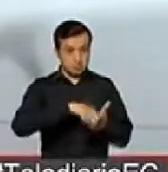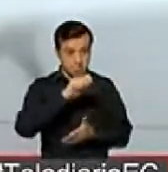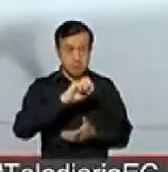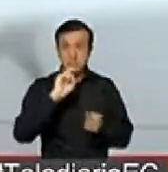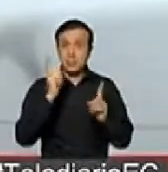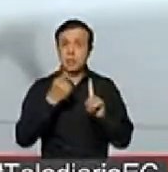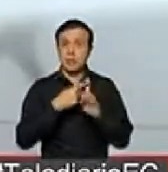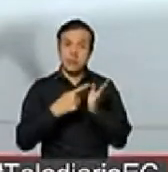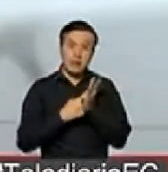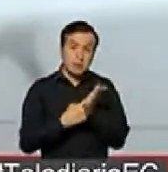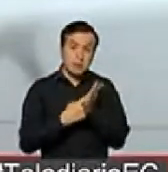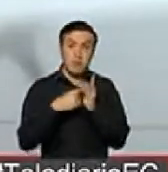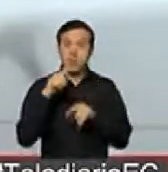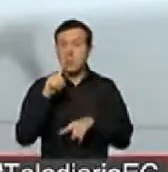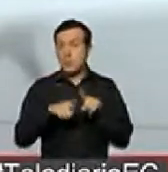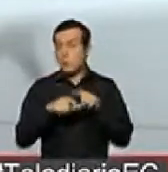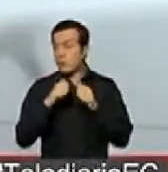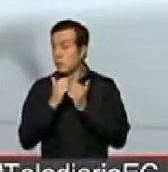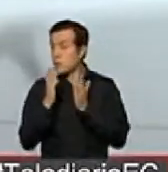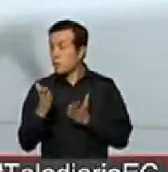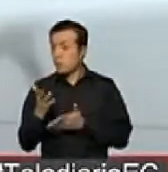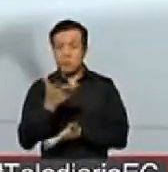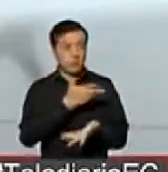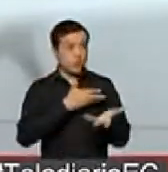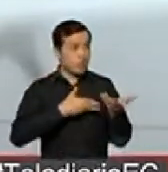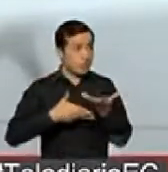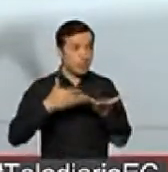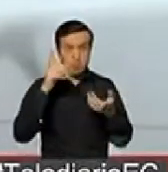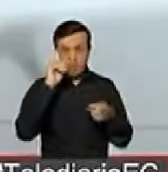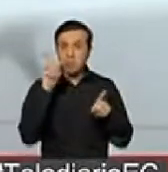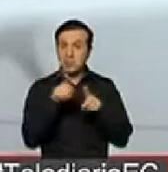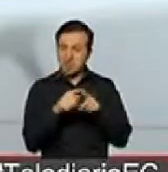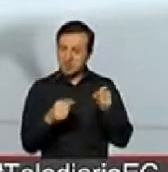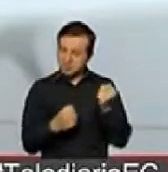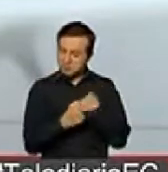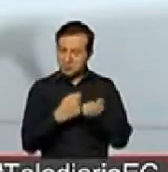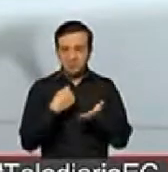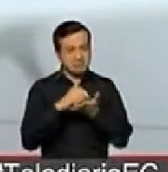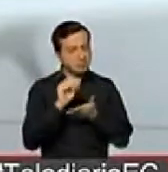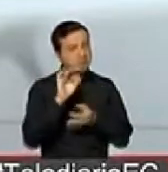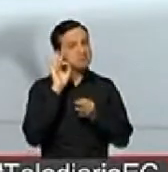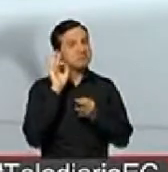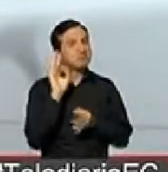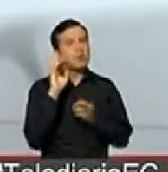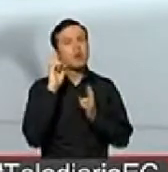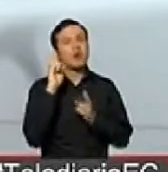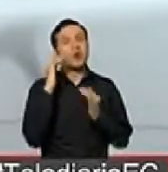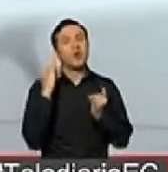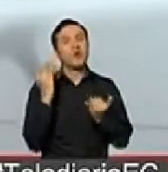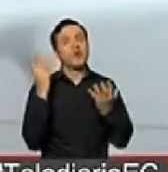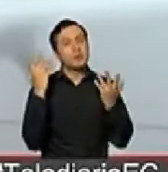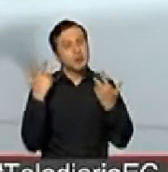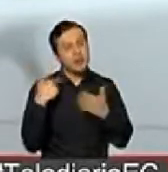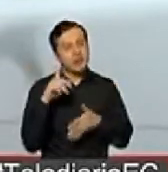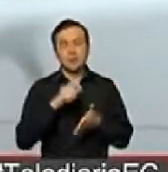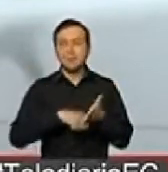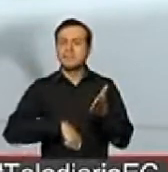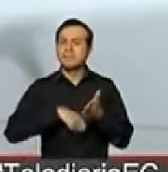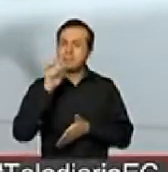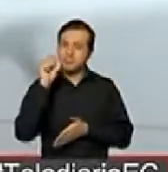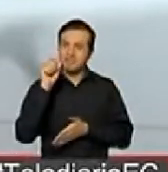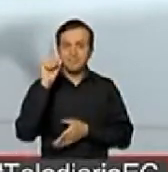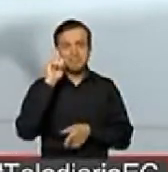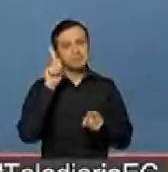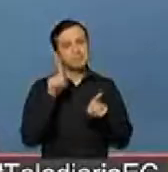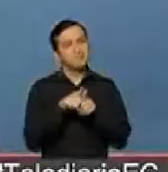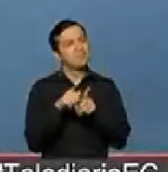primer debate y con compañeros legisladores que he conversado, están apoyando, por supuesto, el proyecto, así que espero que el día de hoy sea aprobado también por